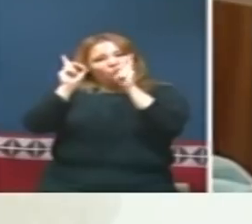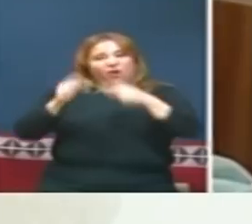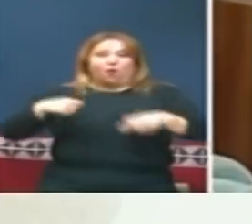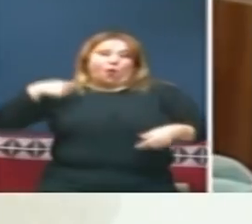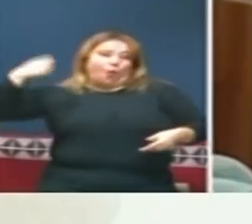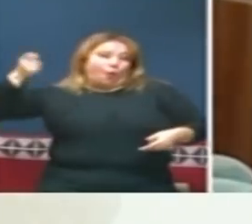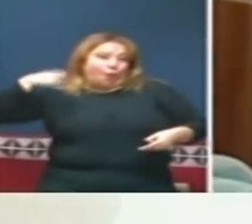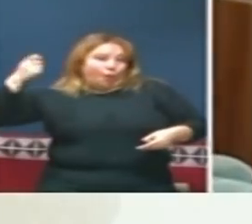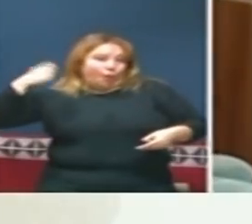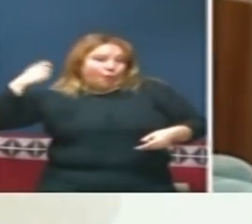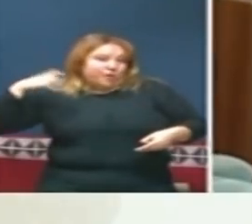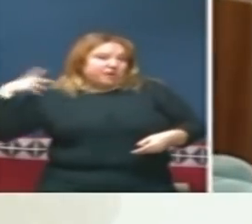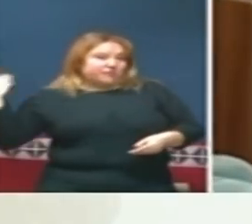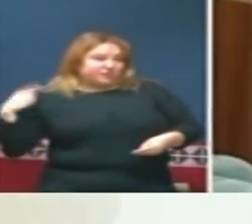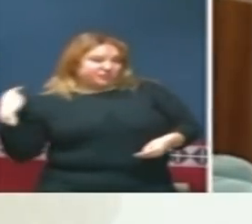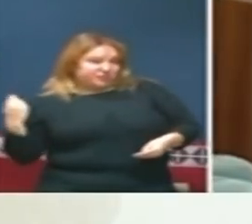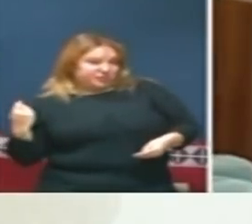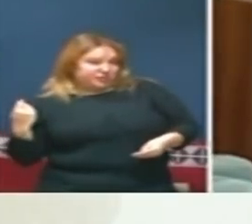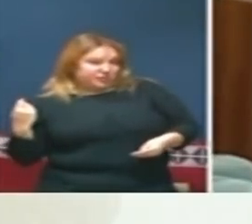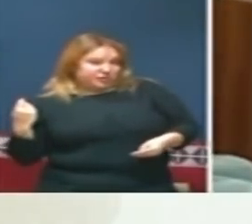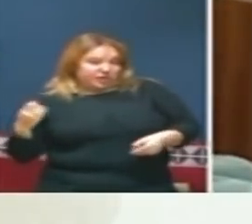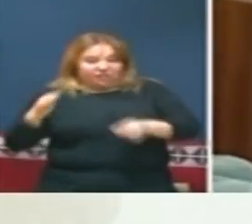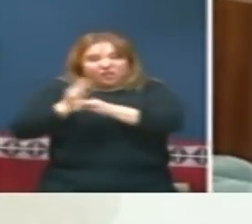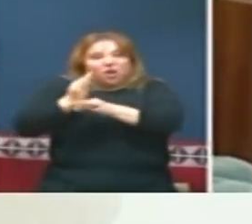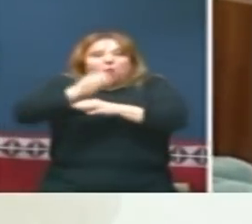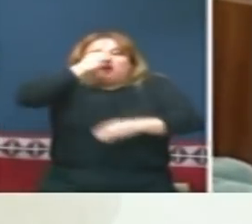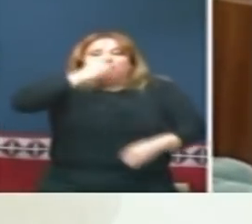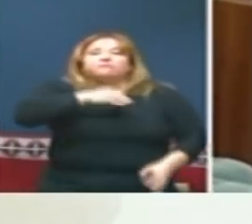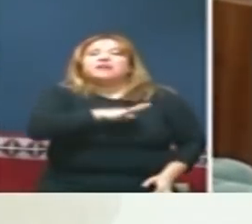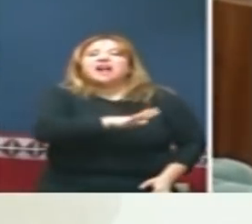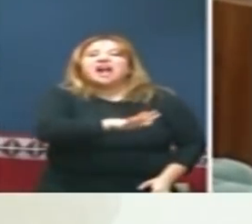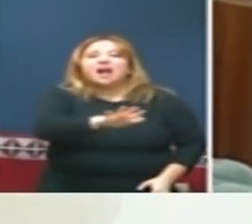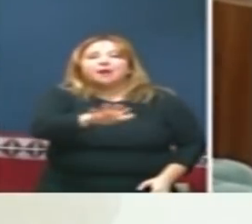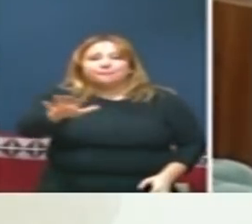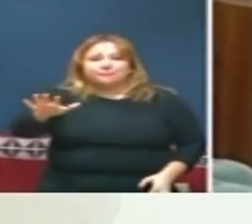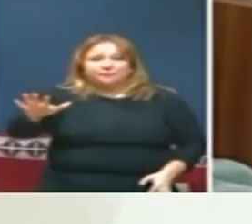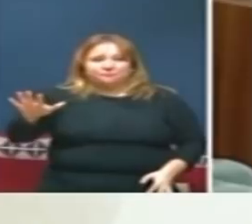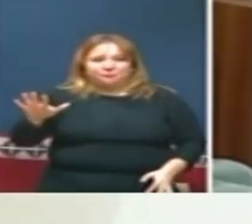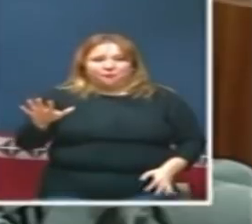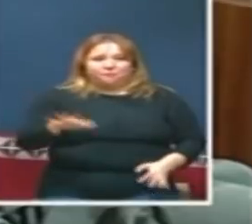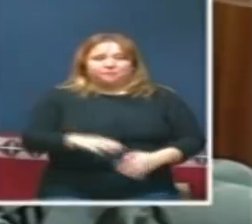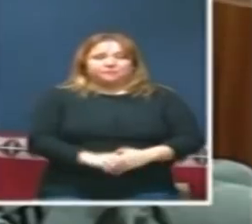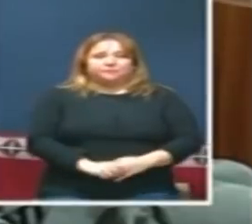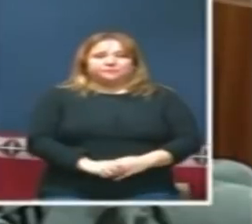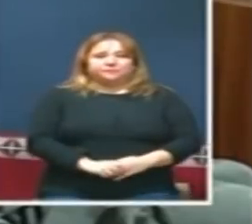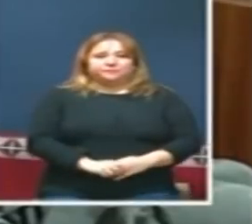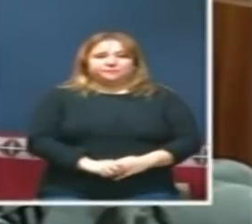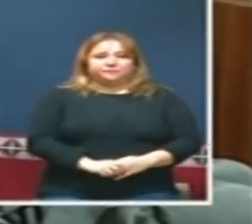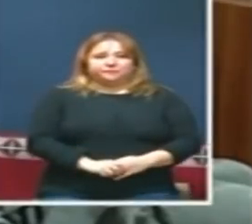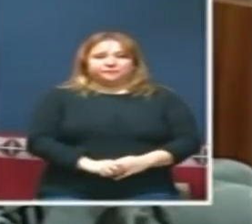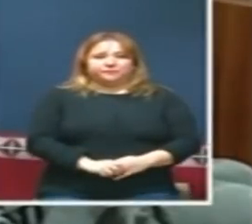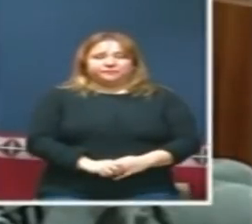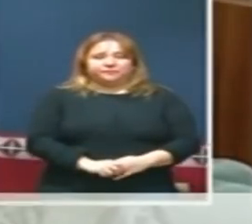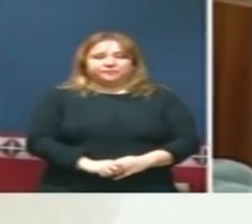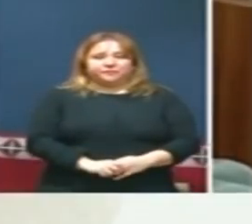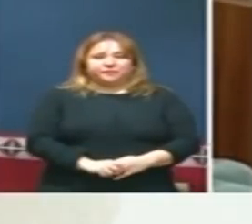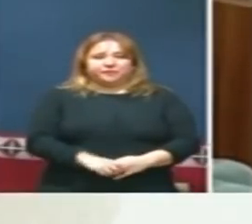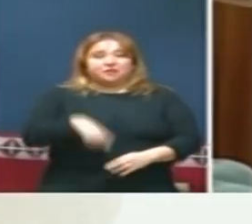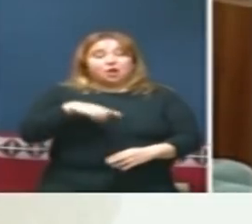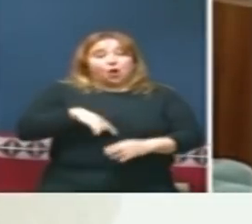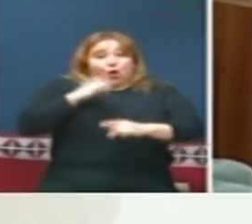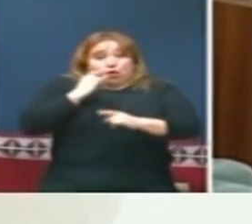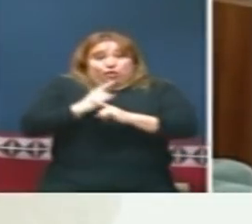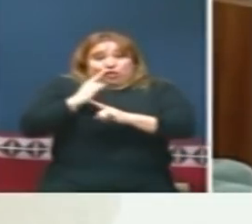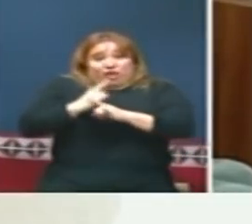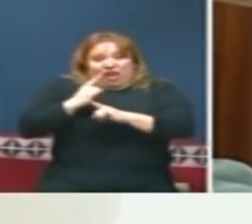como director de una escuela rural y, bueno, siempre viví